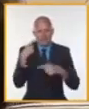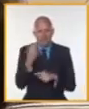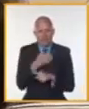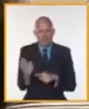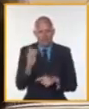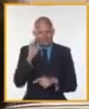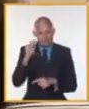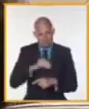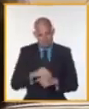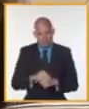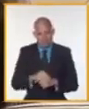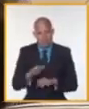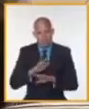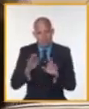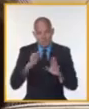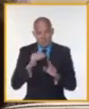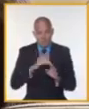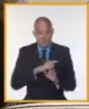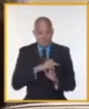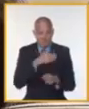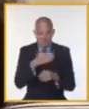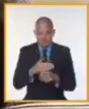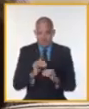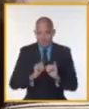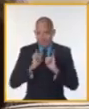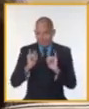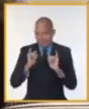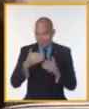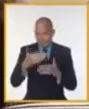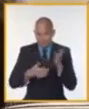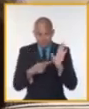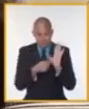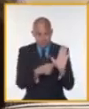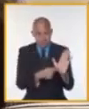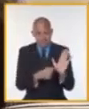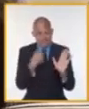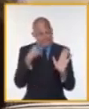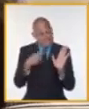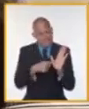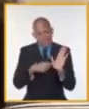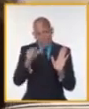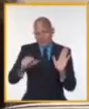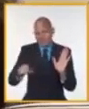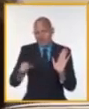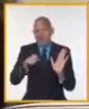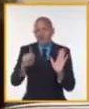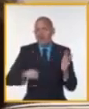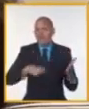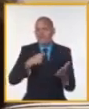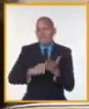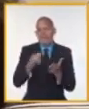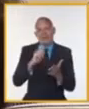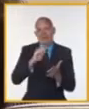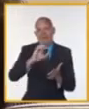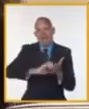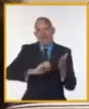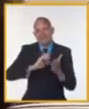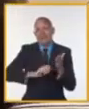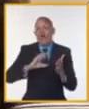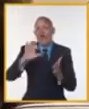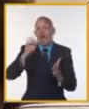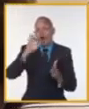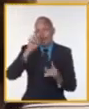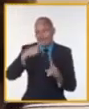quedaron demostradas en el informe del primer ministro. Pero sabemos también que tenemos un programa que nos ha permitido, con